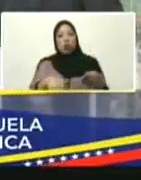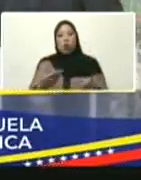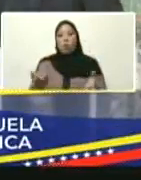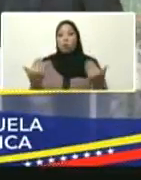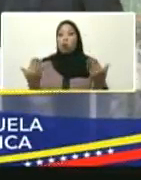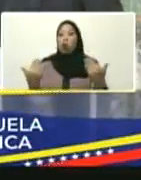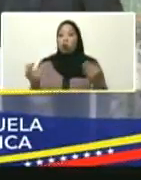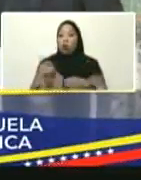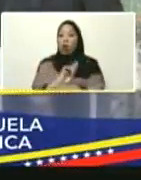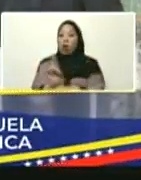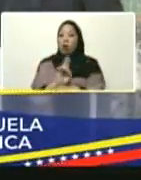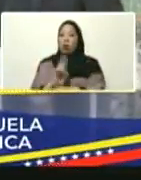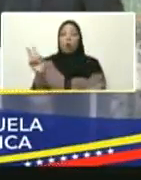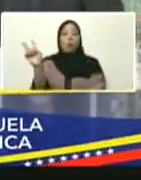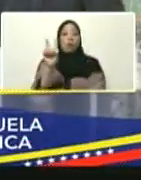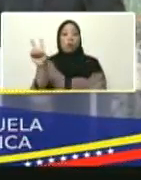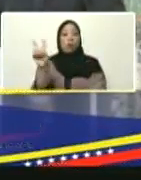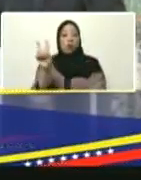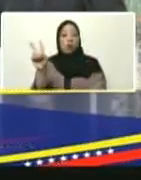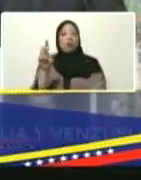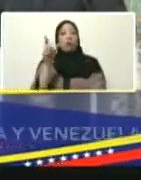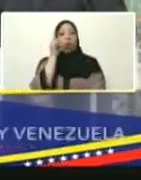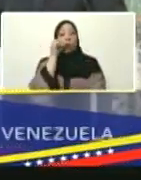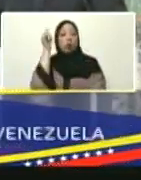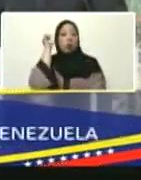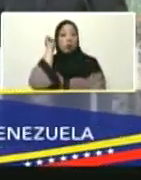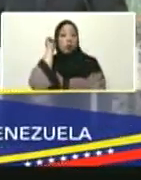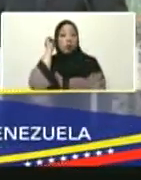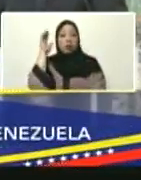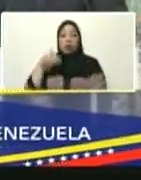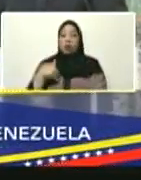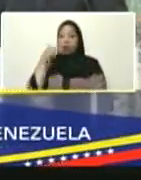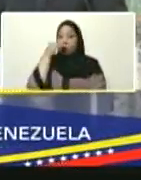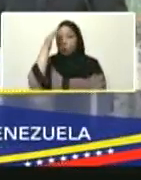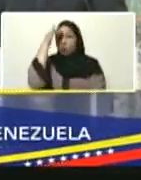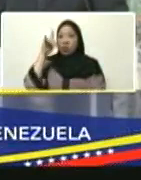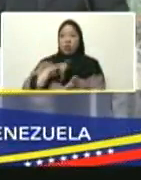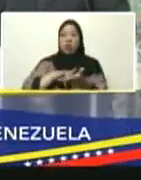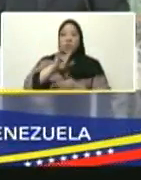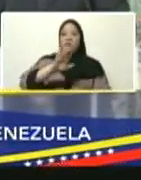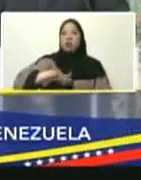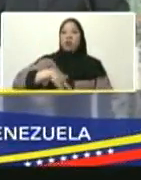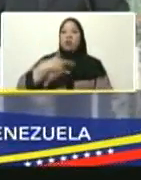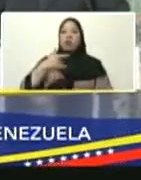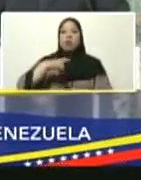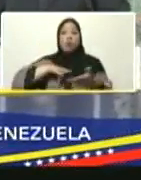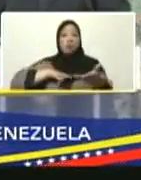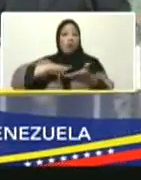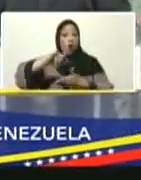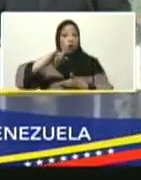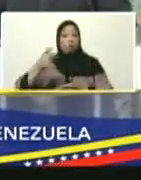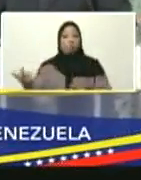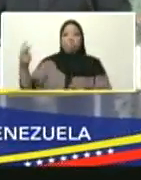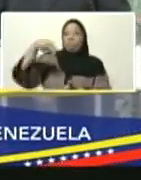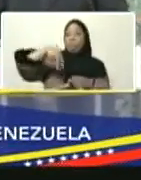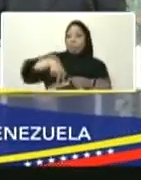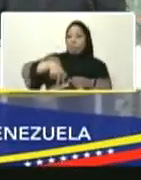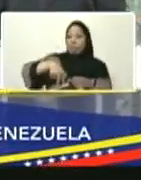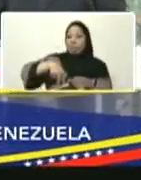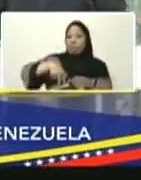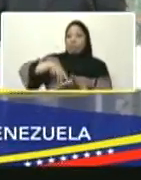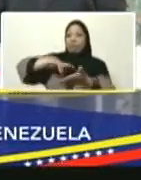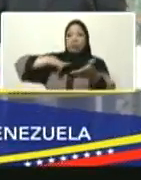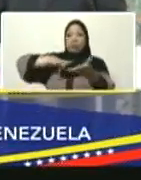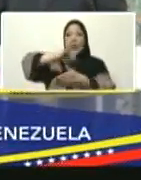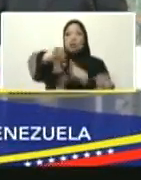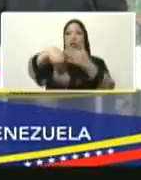pronto, los venezolanos, las venezolanas, los argelinos y las argelinas vamos a poder montarnos en un avión y ir